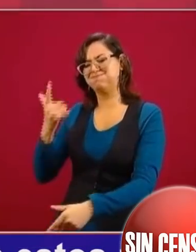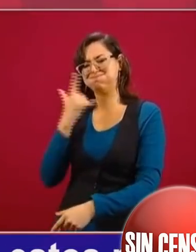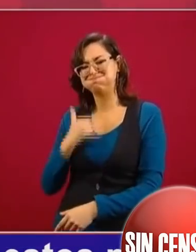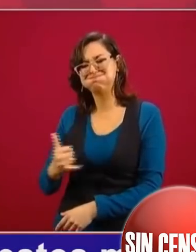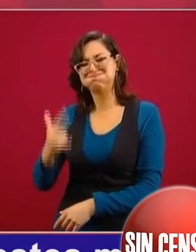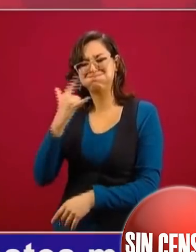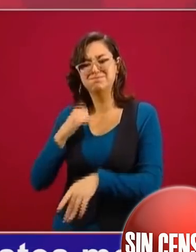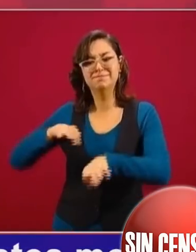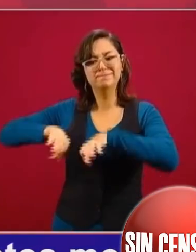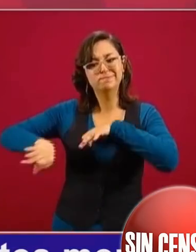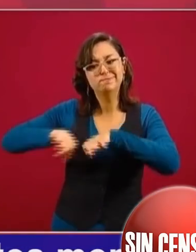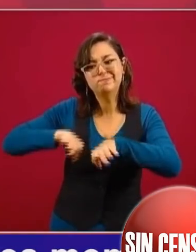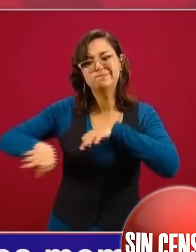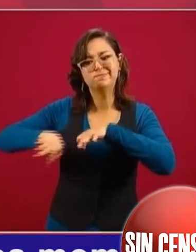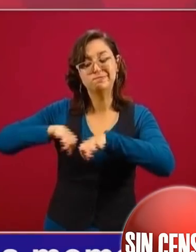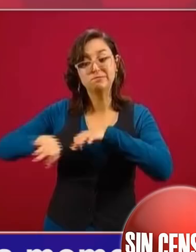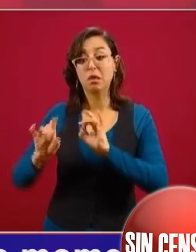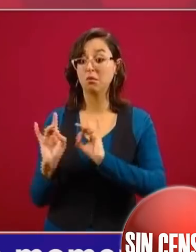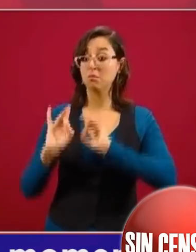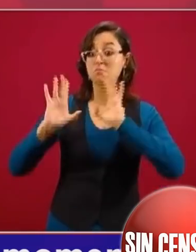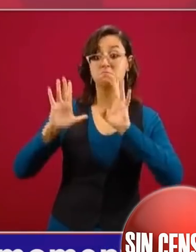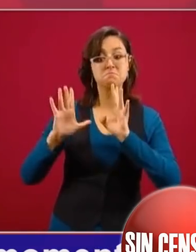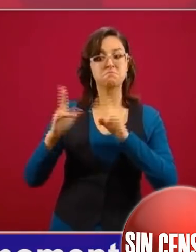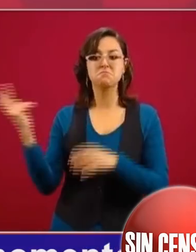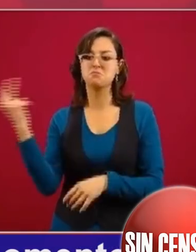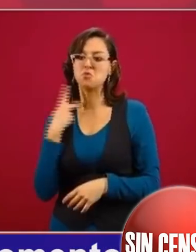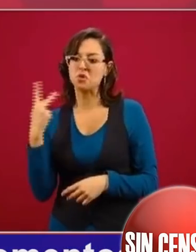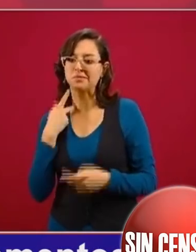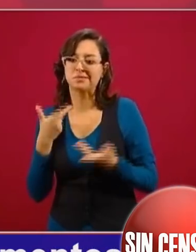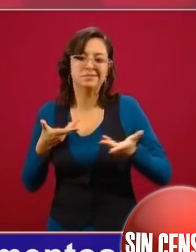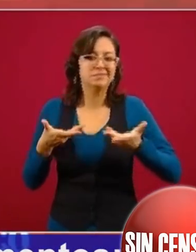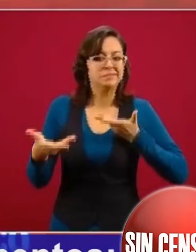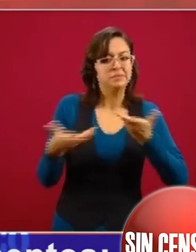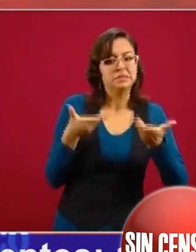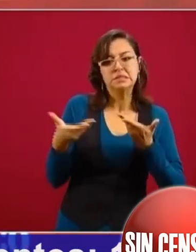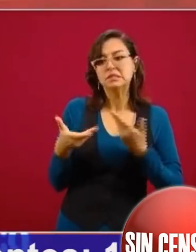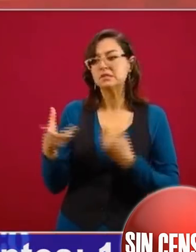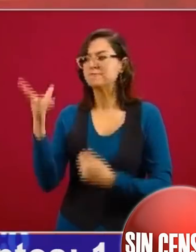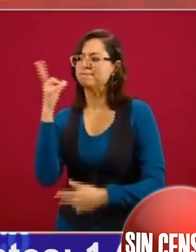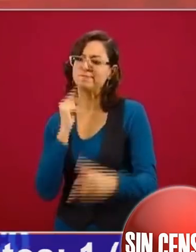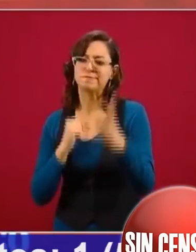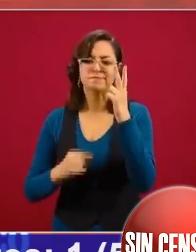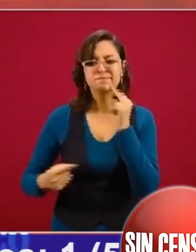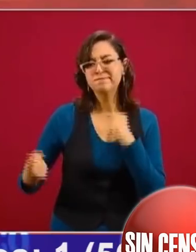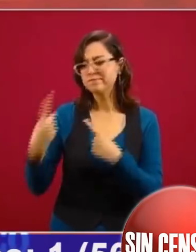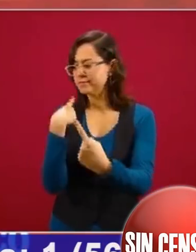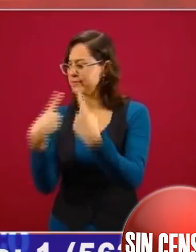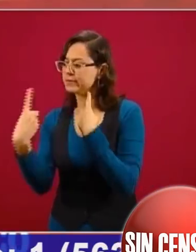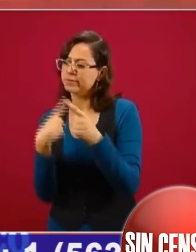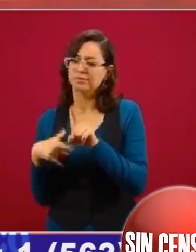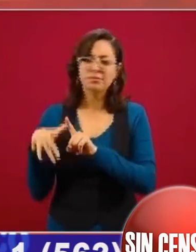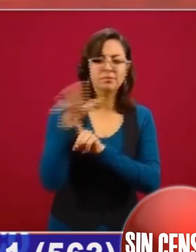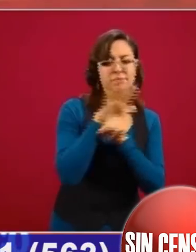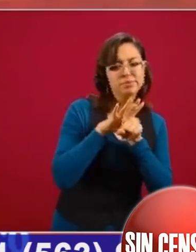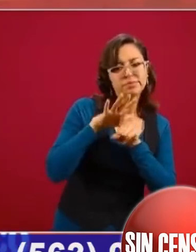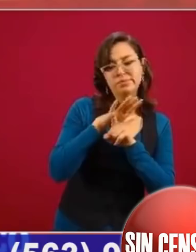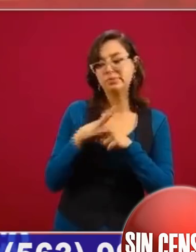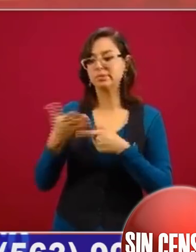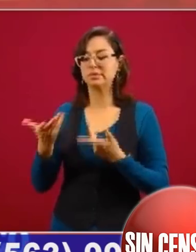político, diplomático, para